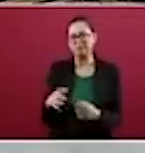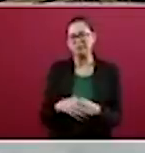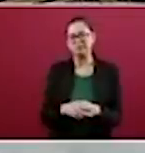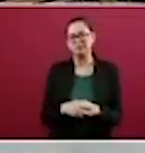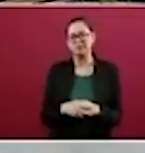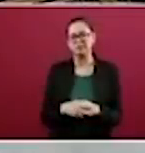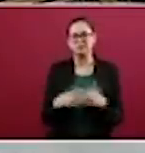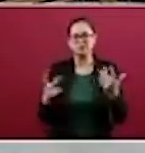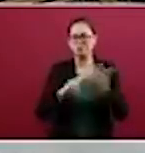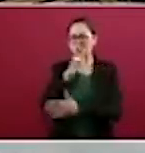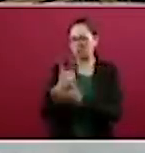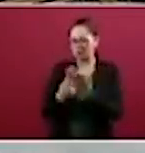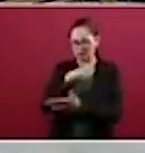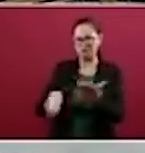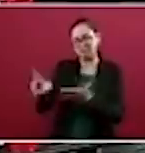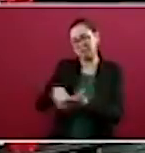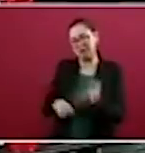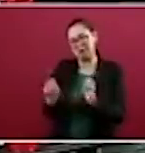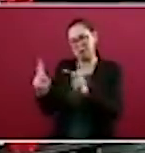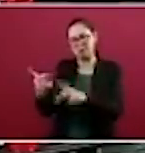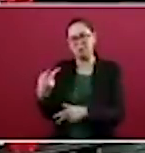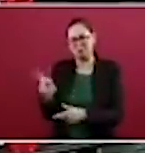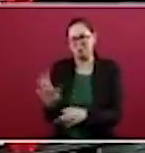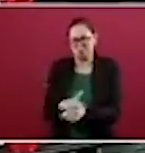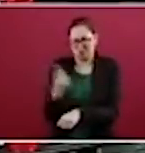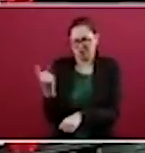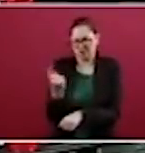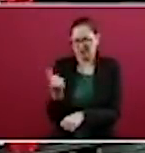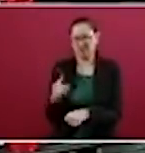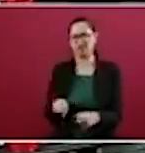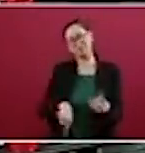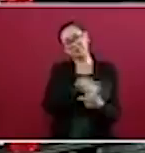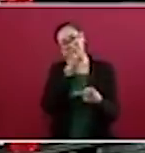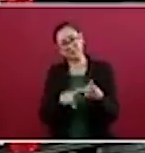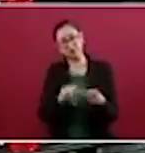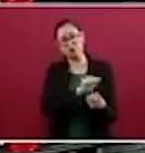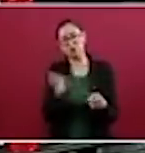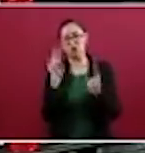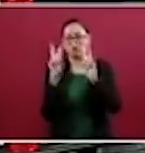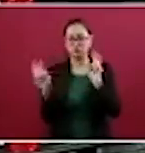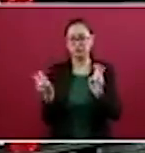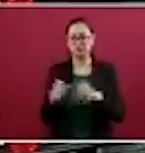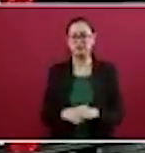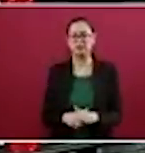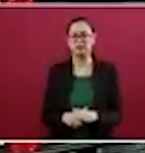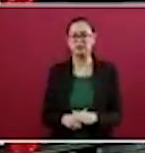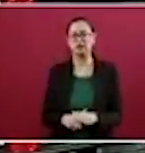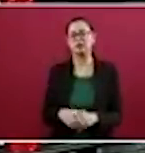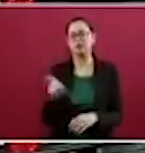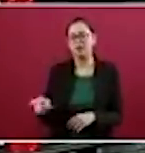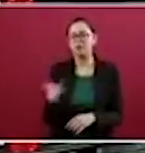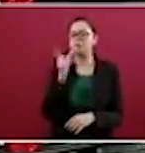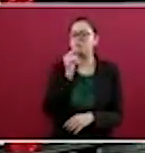cancelar este programa. Por otro lado, preguntarle qué decir sobre este policía que participó en la detención de Joaquín